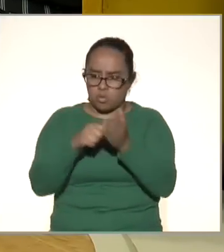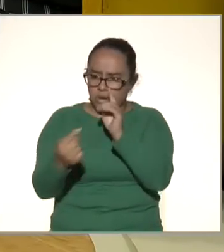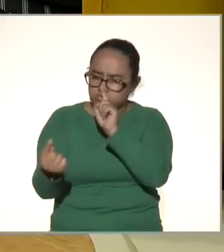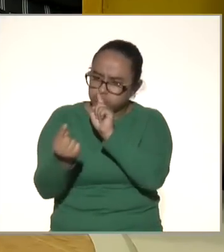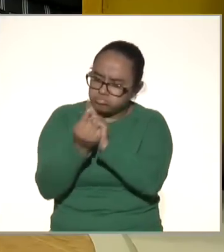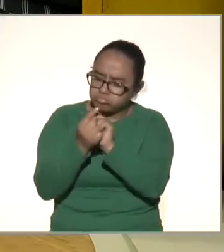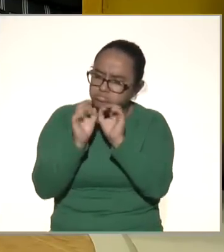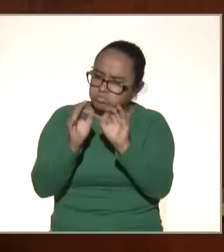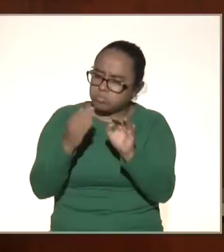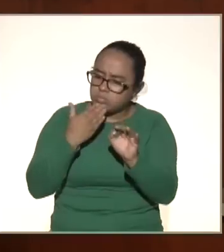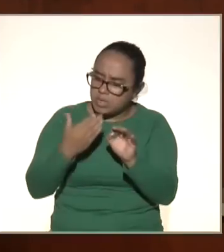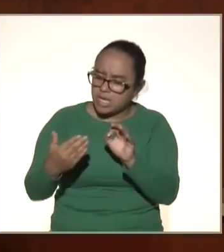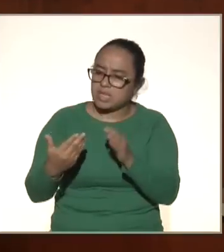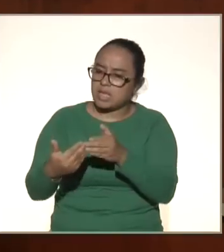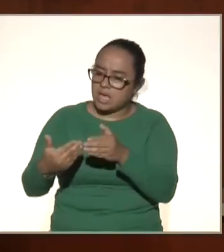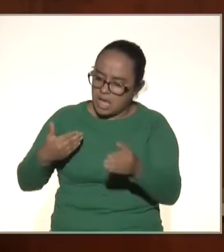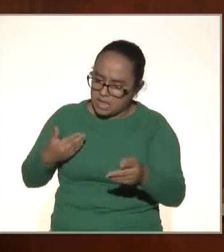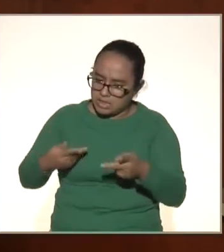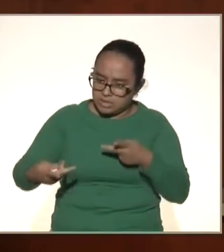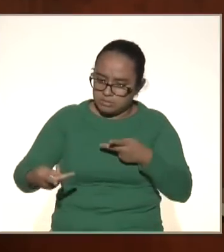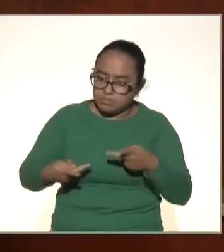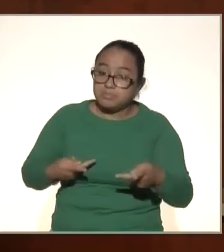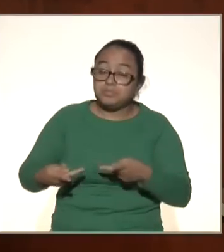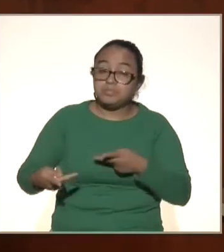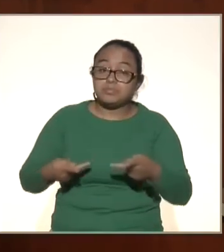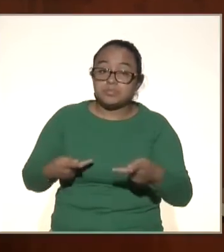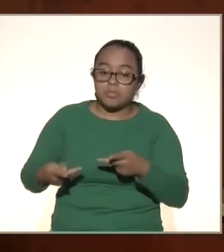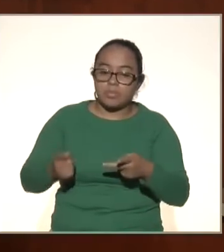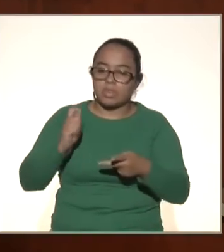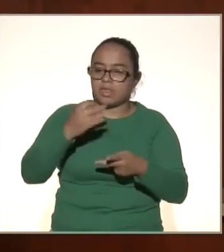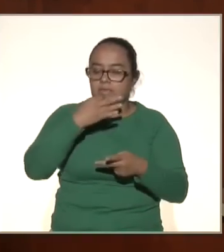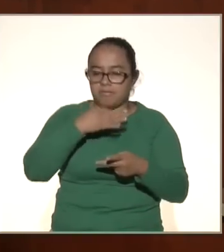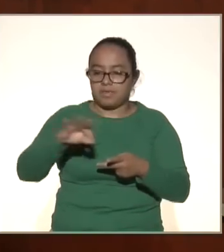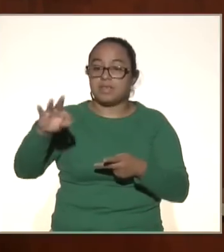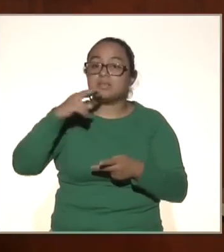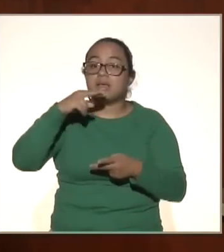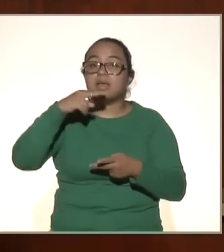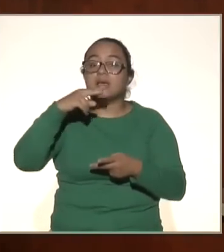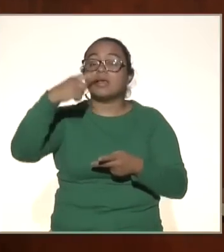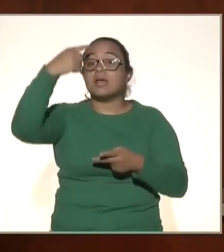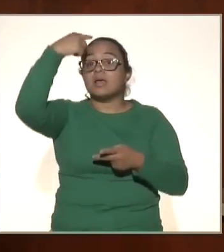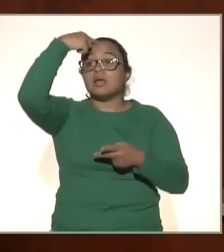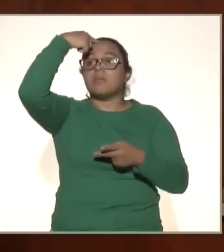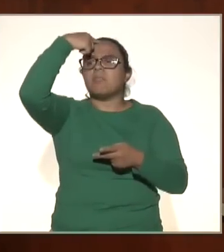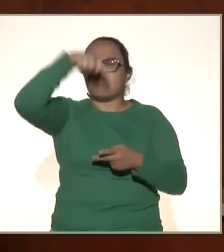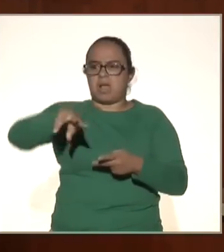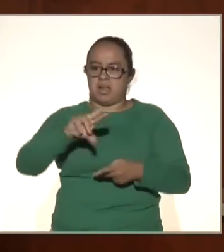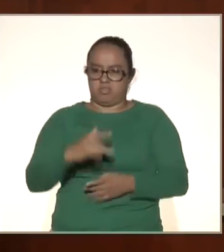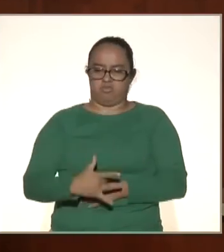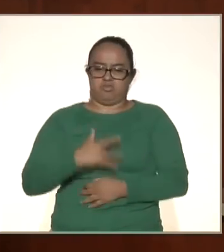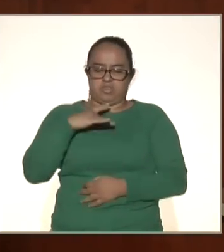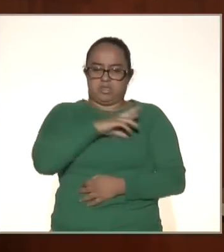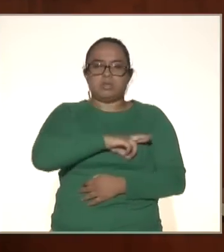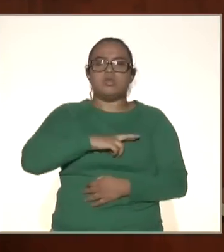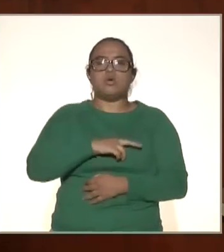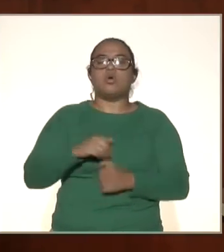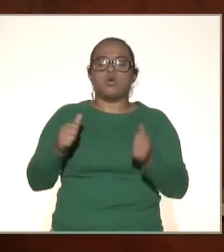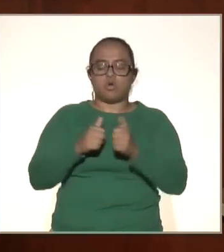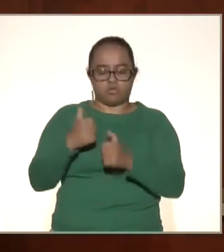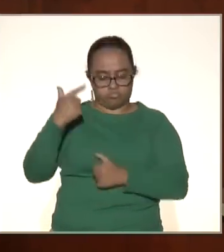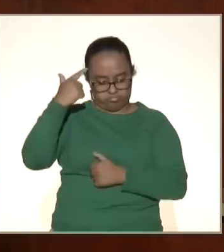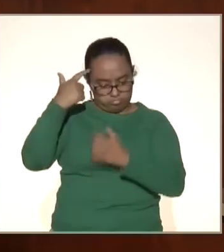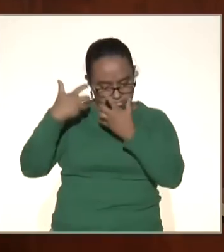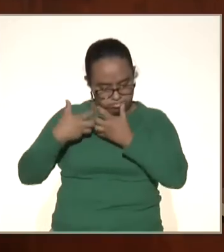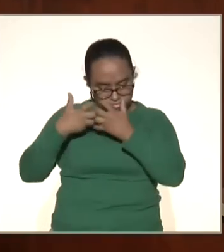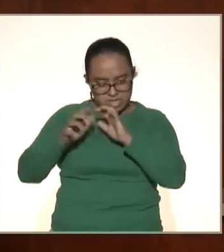y así planear en la medida de lo posible, la fiesta navideña para no reaccionar visceralmente, sino con el raciocinio.